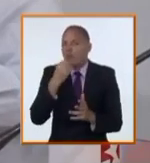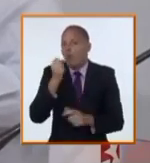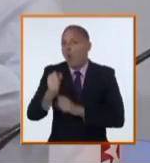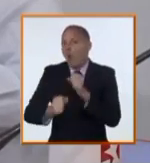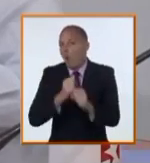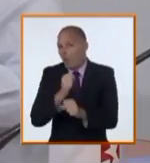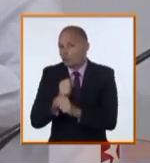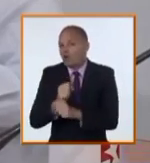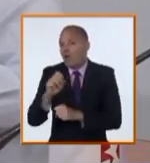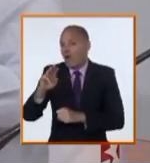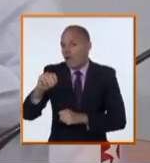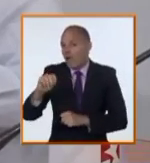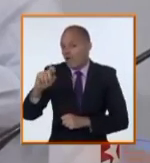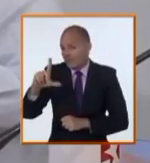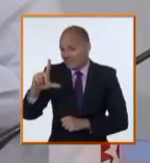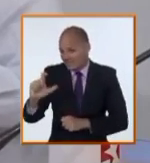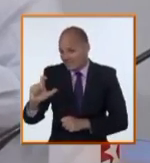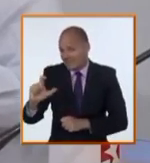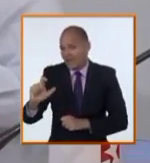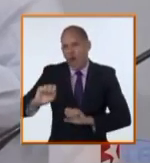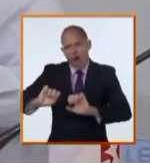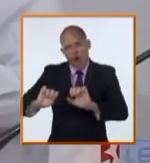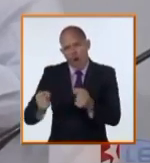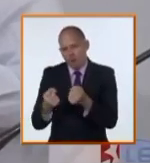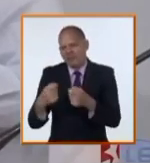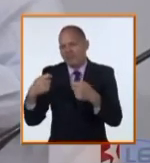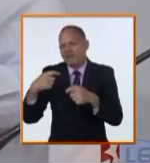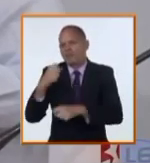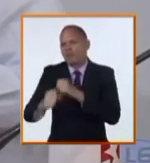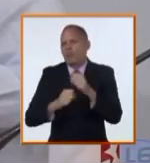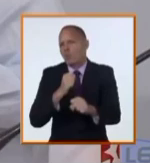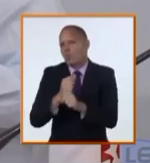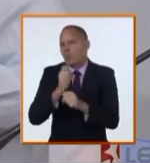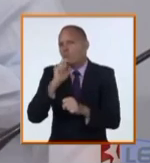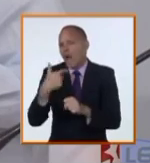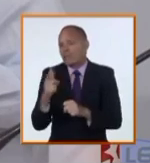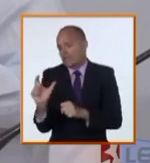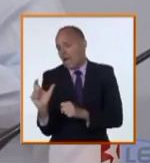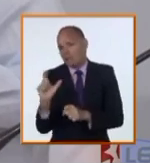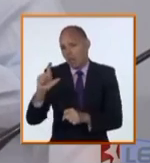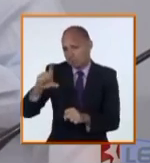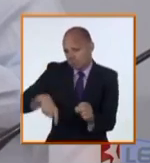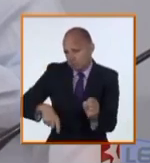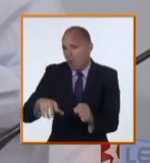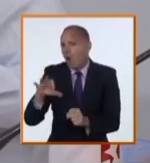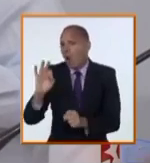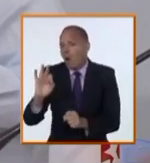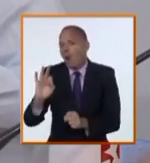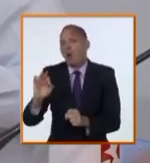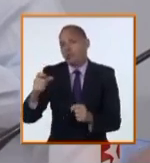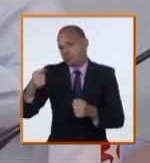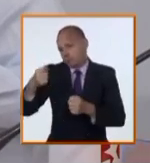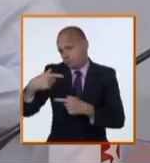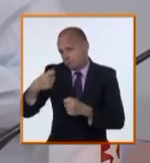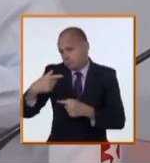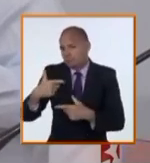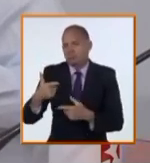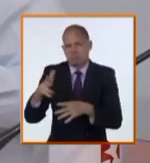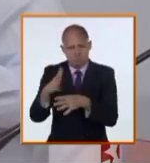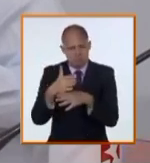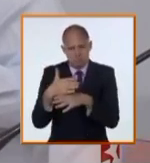los cobros y pagos electrónicos empleando las tarjetas el transfer móvil los distintos medios que sean